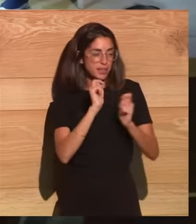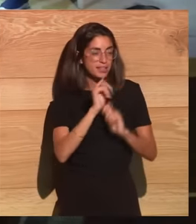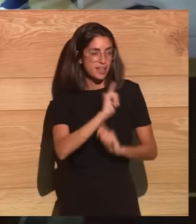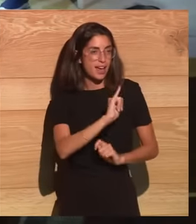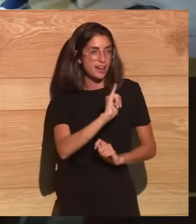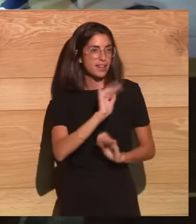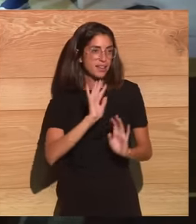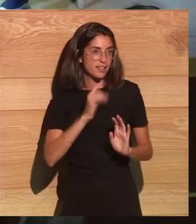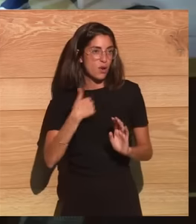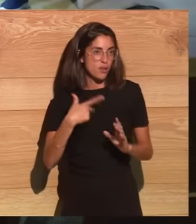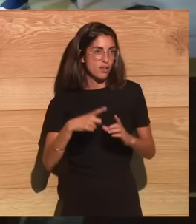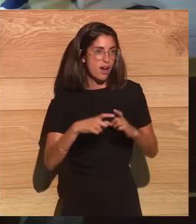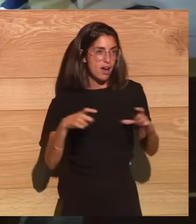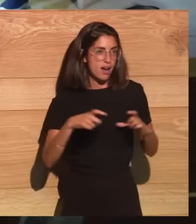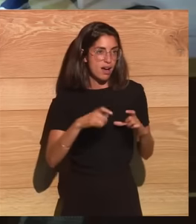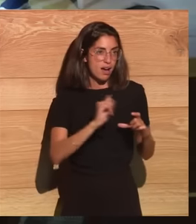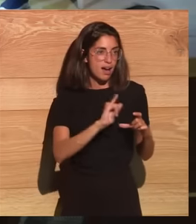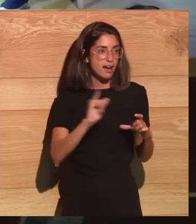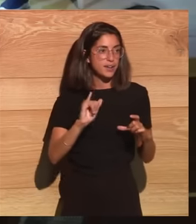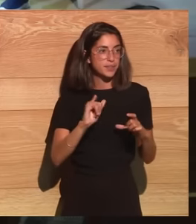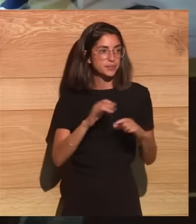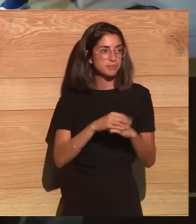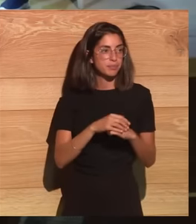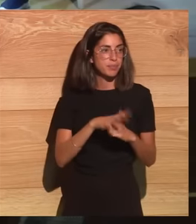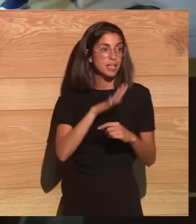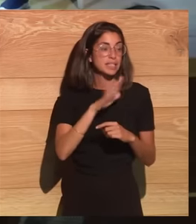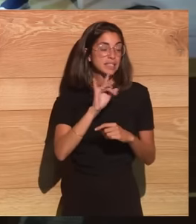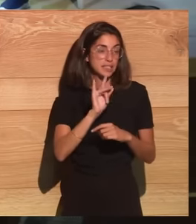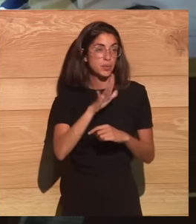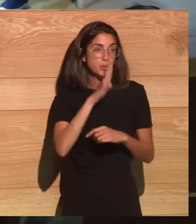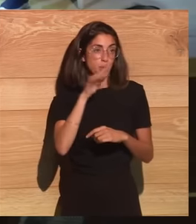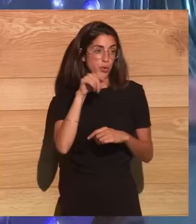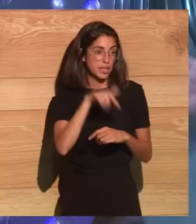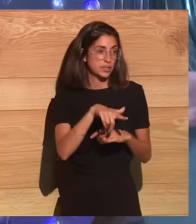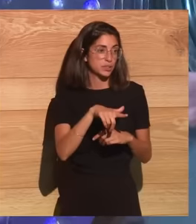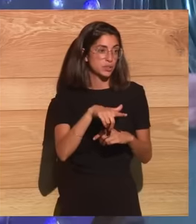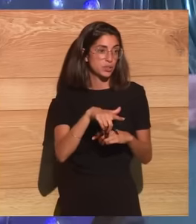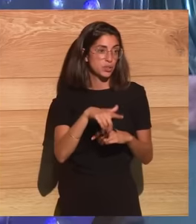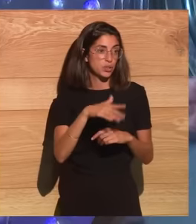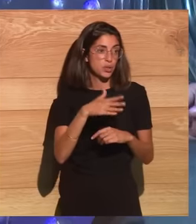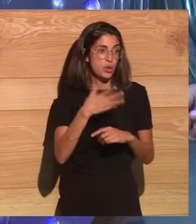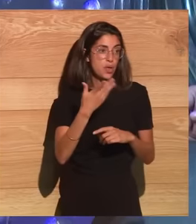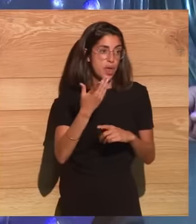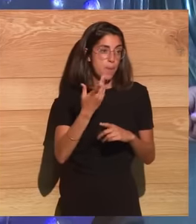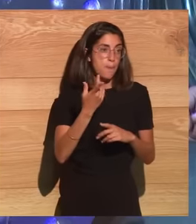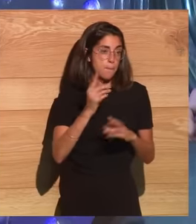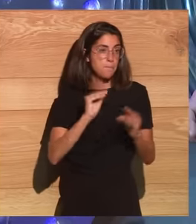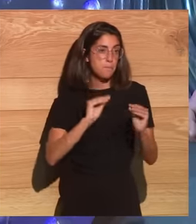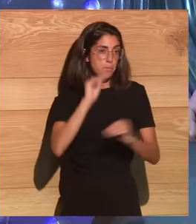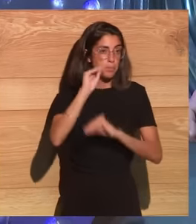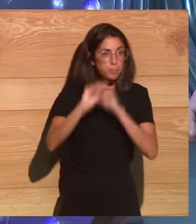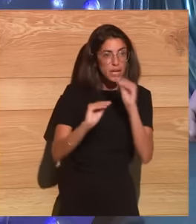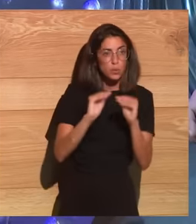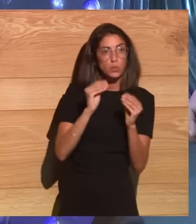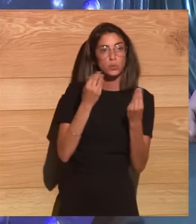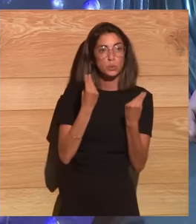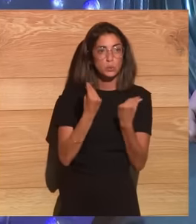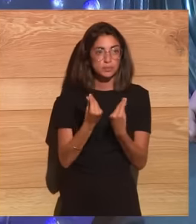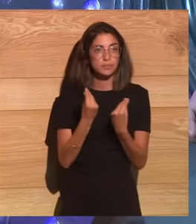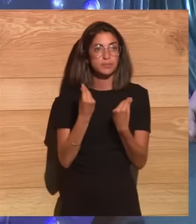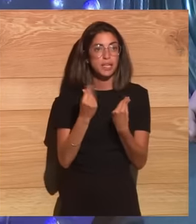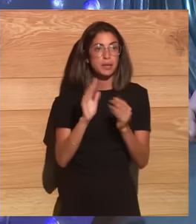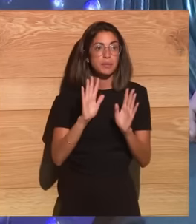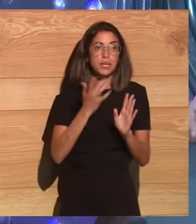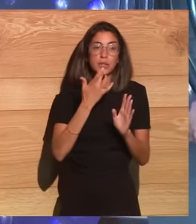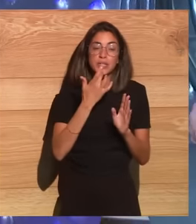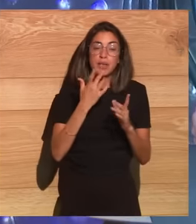Enséñalo, Juan, que yo lo he visto. Sí, porque esto ya era programa pregunta incisiva de... Pero si no enseñas la foto